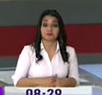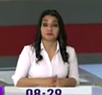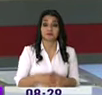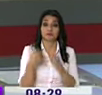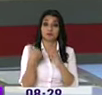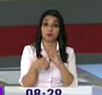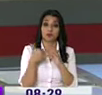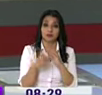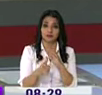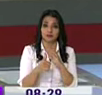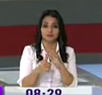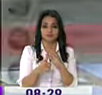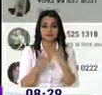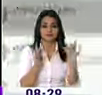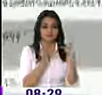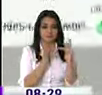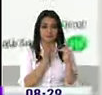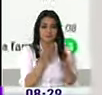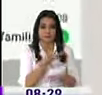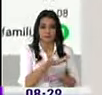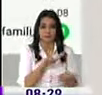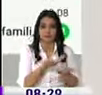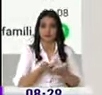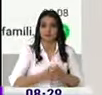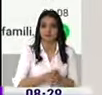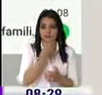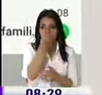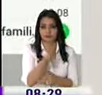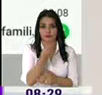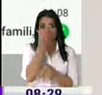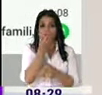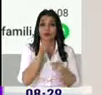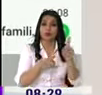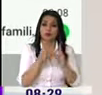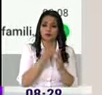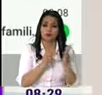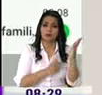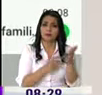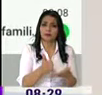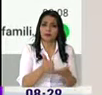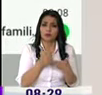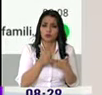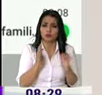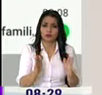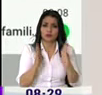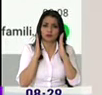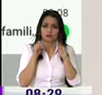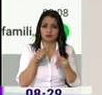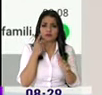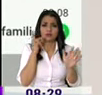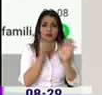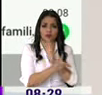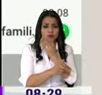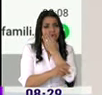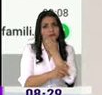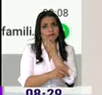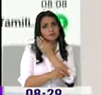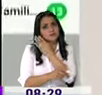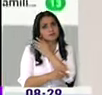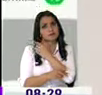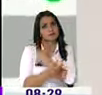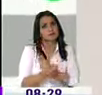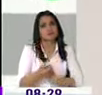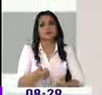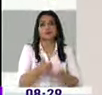esta interrelación. Buenos días, dicen, al mejor programa de ayuda que tenemos, nos escucha a nuestras denuncias para que las autoridades se acerquen a